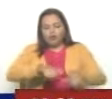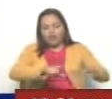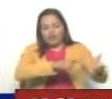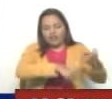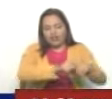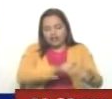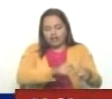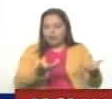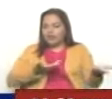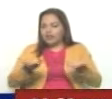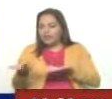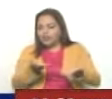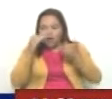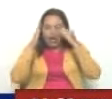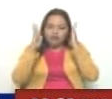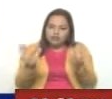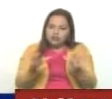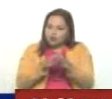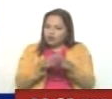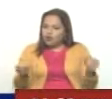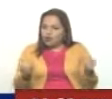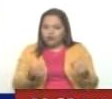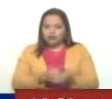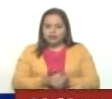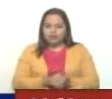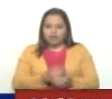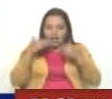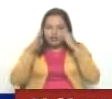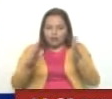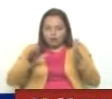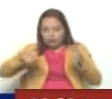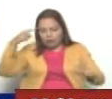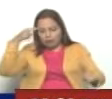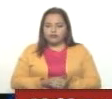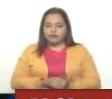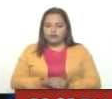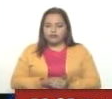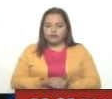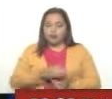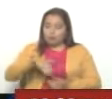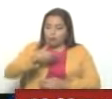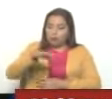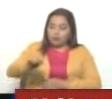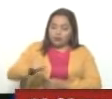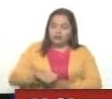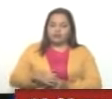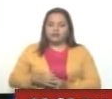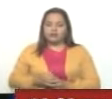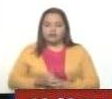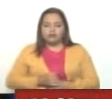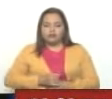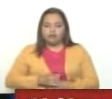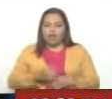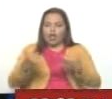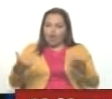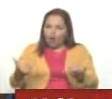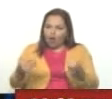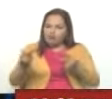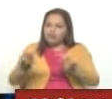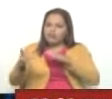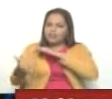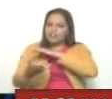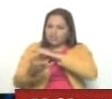Para prestarle toda la atención y tener mayor capilaridad y poderle llegar mejor a nuestros usuarios. Ahora, a esa inversión de nuevas